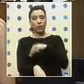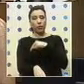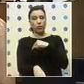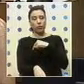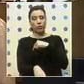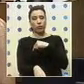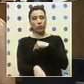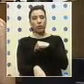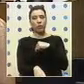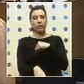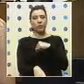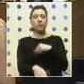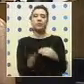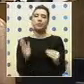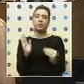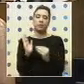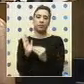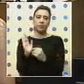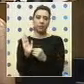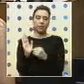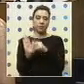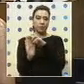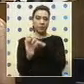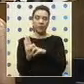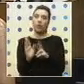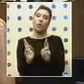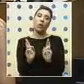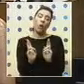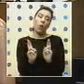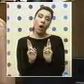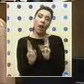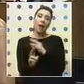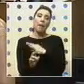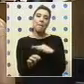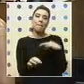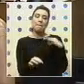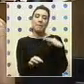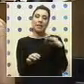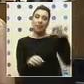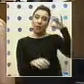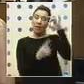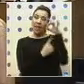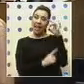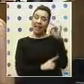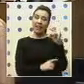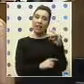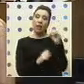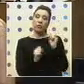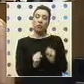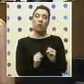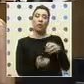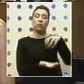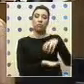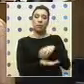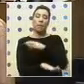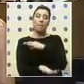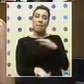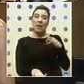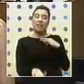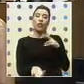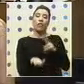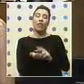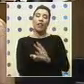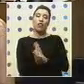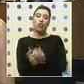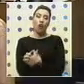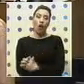apoyar a este proyecto y ojalá que el Ministerio de Energía se pueda instalar como un Ministerio de Verdad en todo el territorio